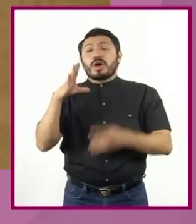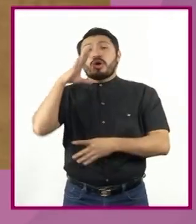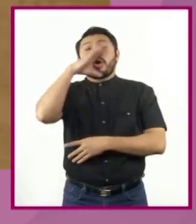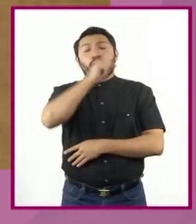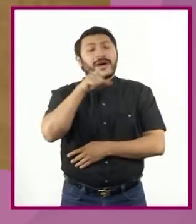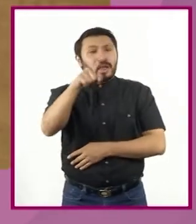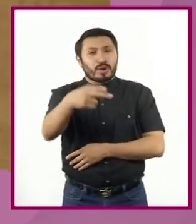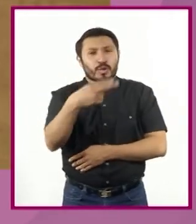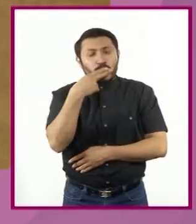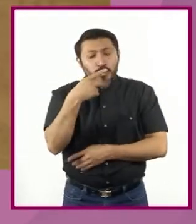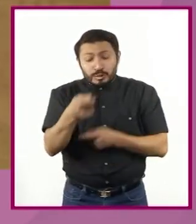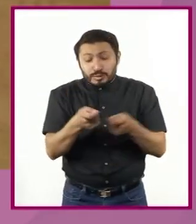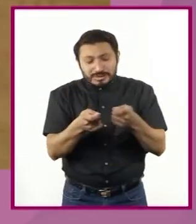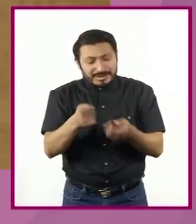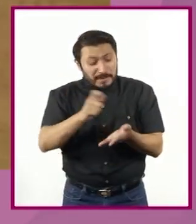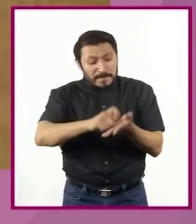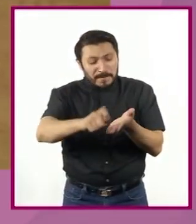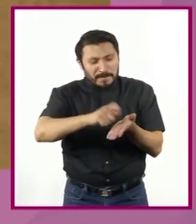utilizarás.